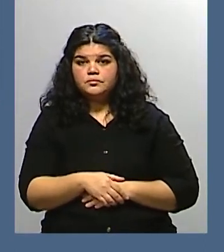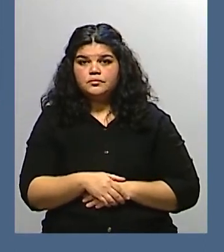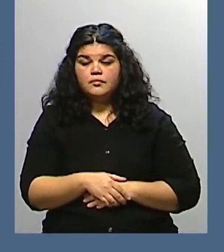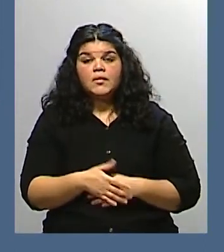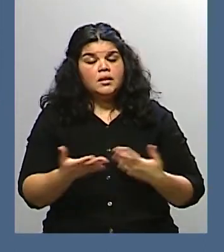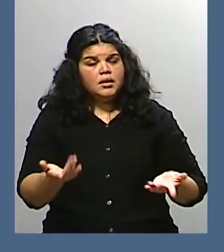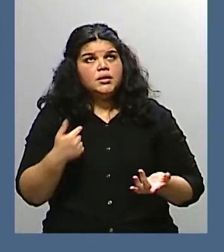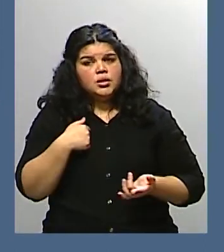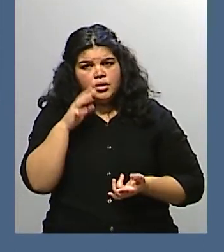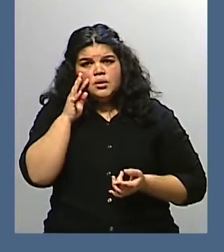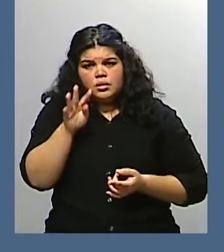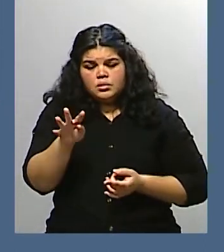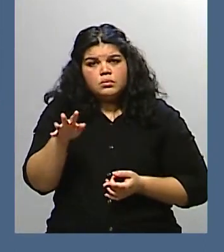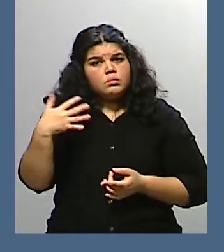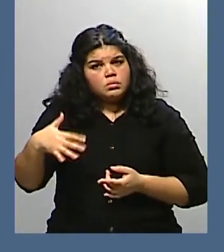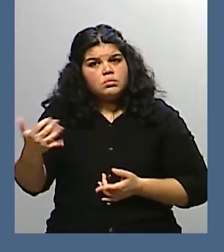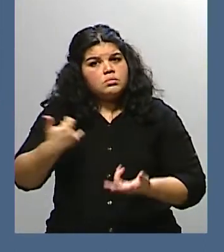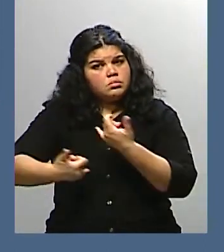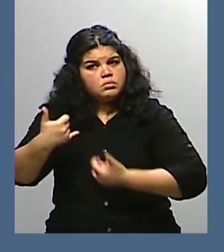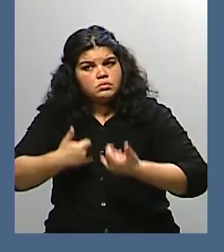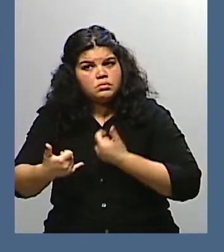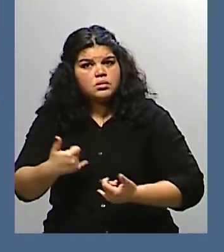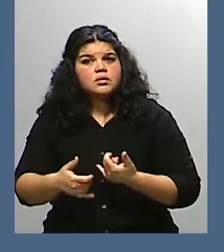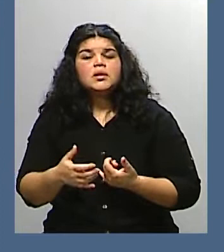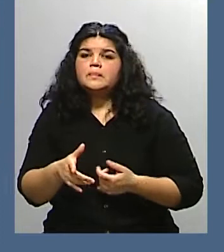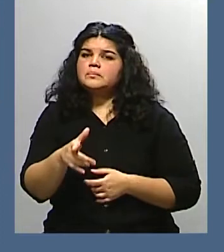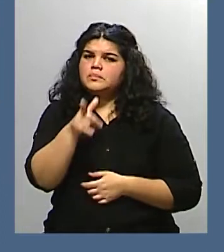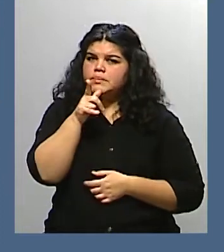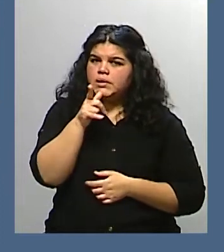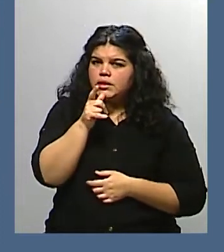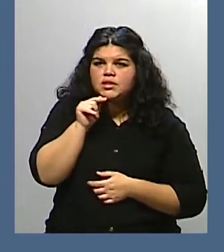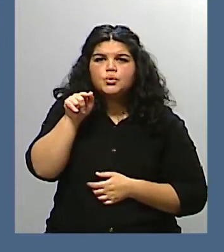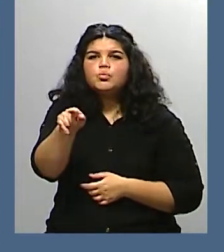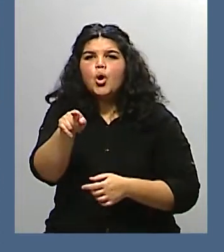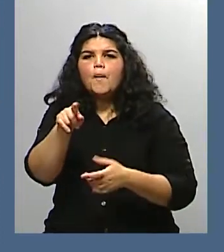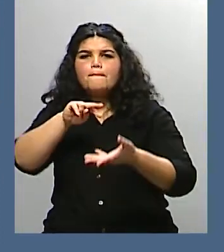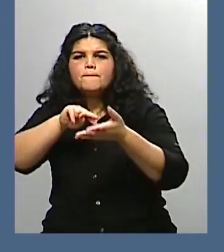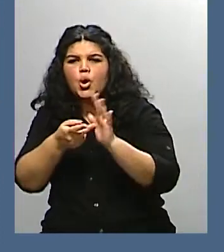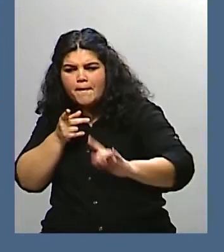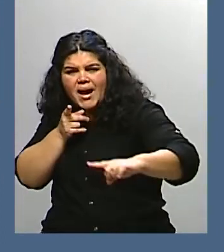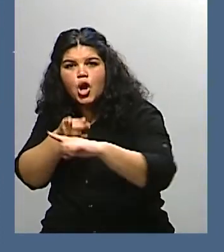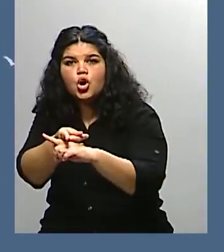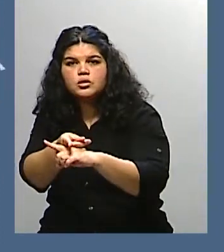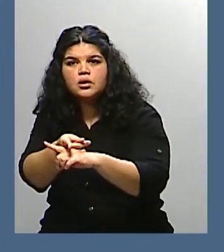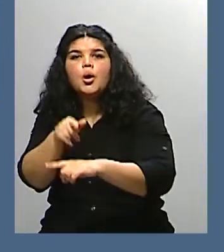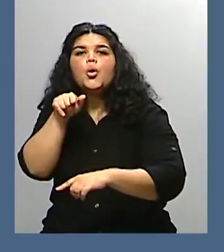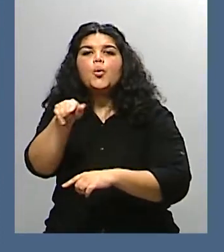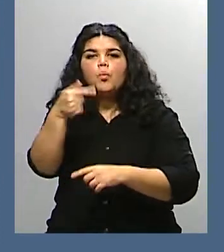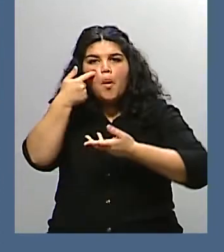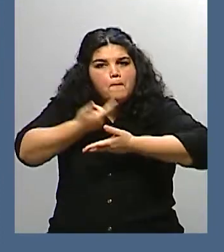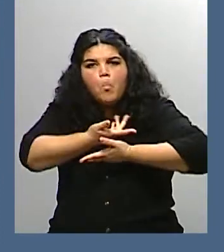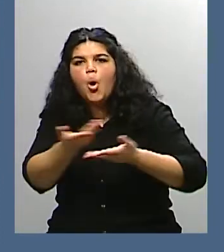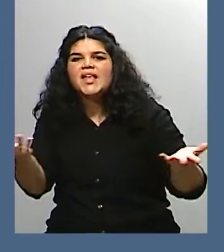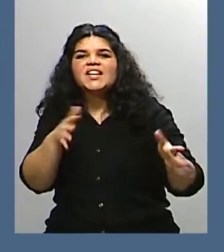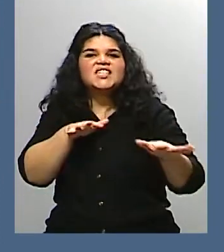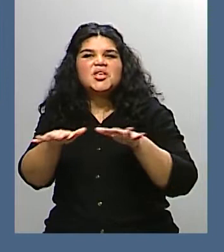estaba atento a lo que decías, ¿no? Y contabas, vos te transformaste en un problema cuando en realidad lo que estabas mostrando era eso, la situación que se estaba